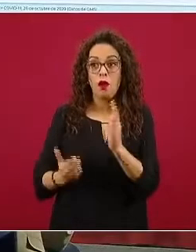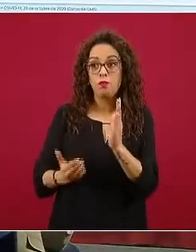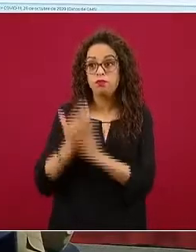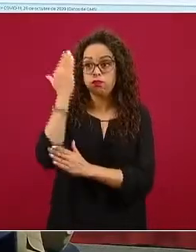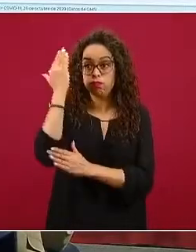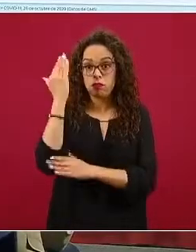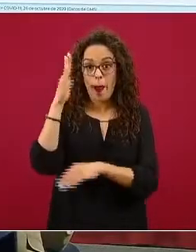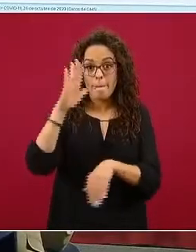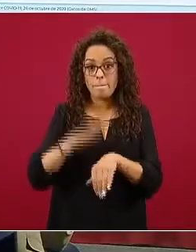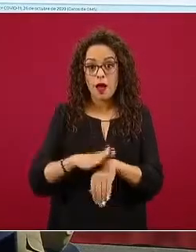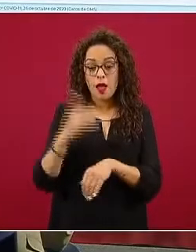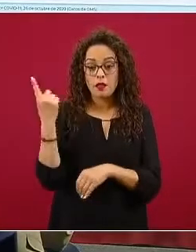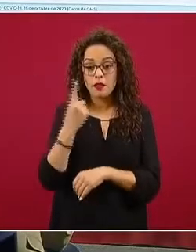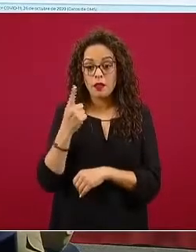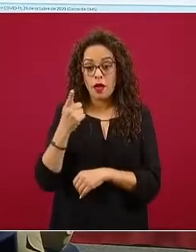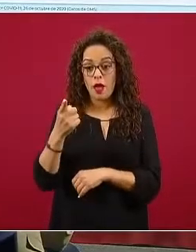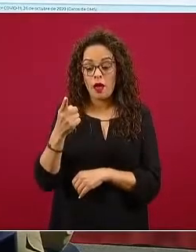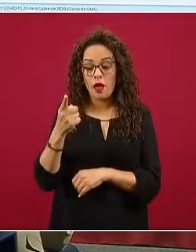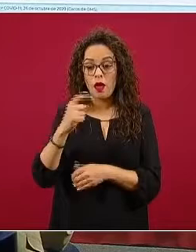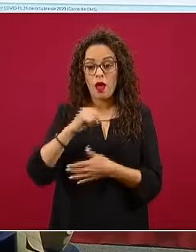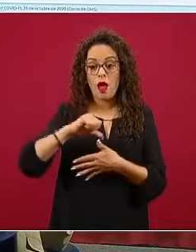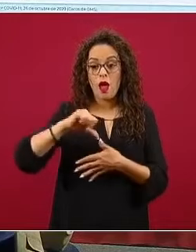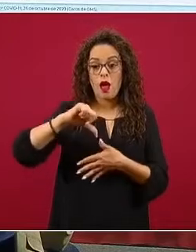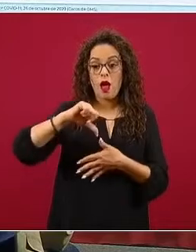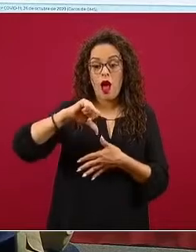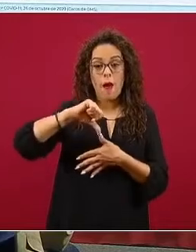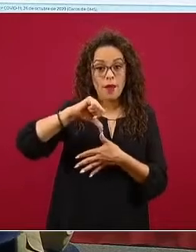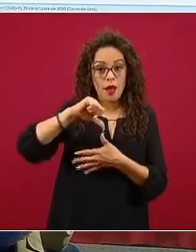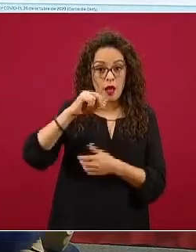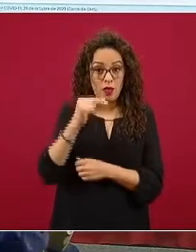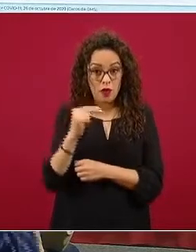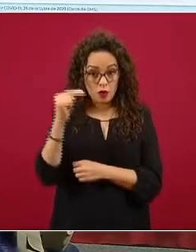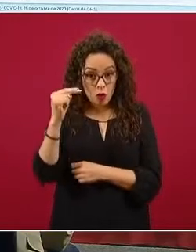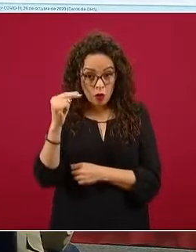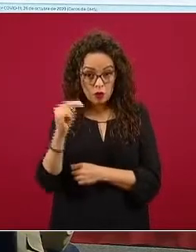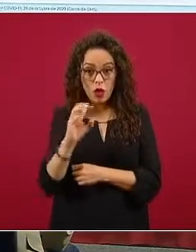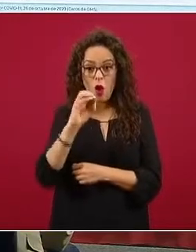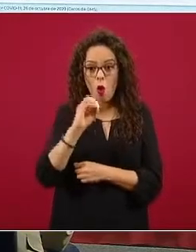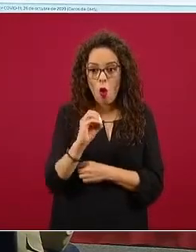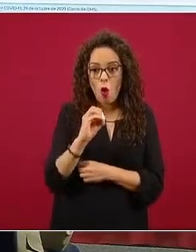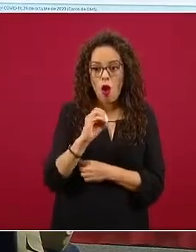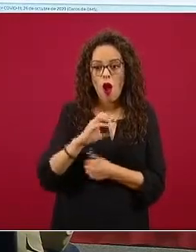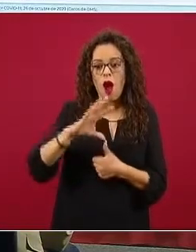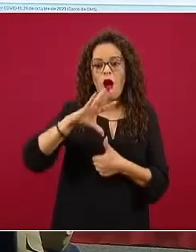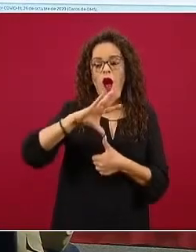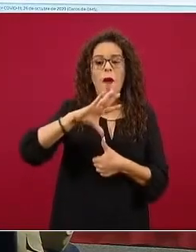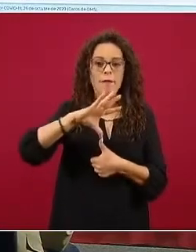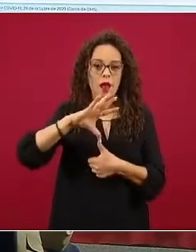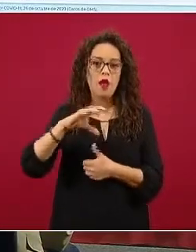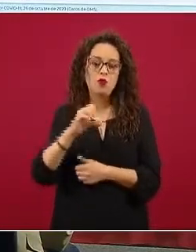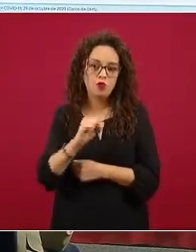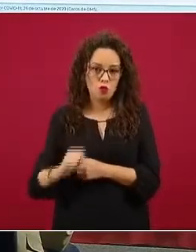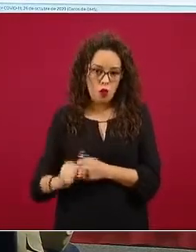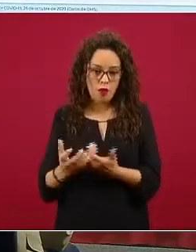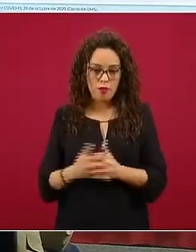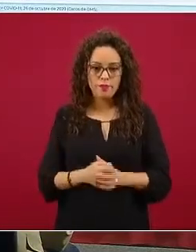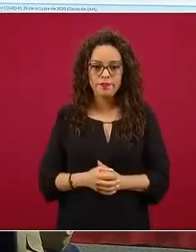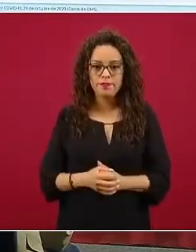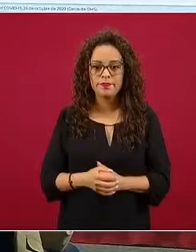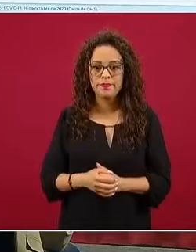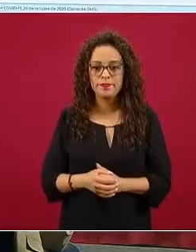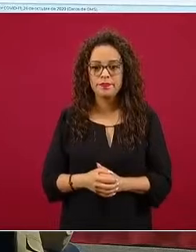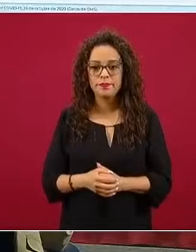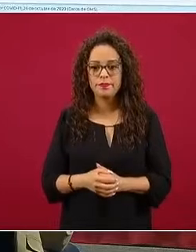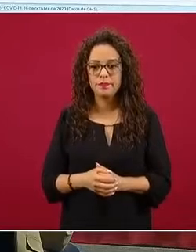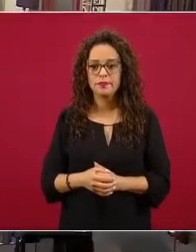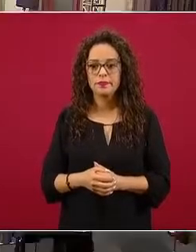del Norte, sino también a América del Sur. Asia, África y Oceanía continúan con ese comportamiento basal, tal como lo vemos en